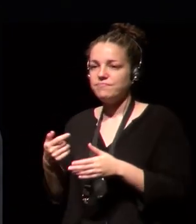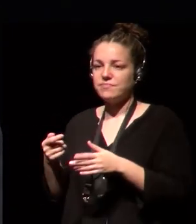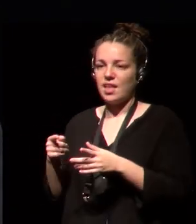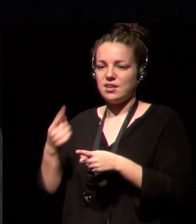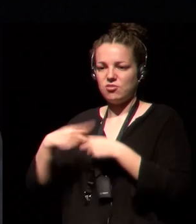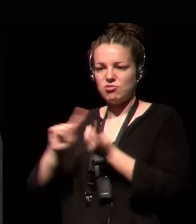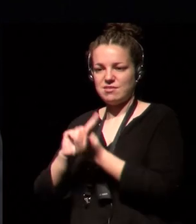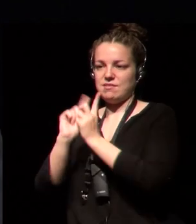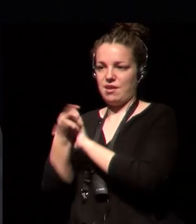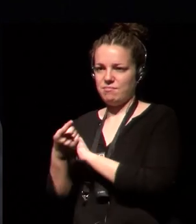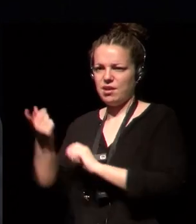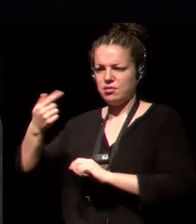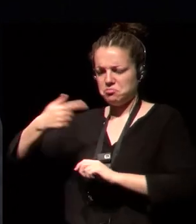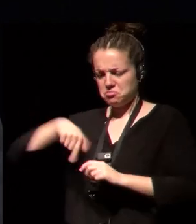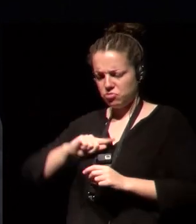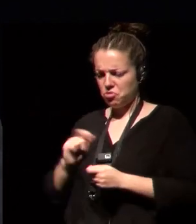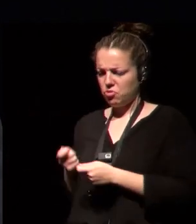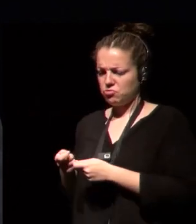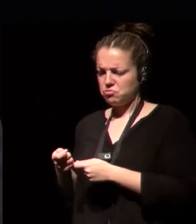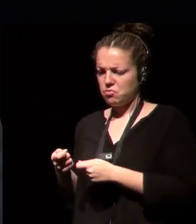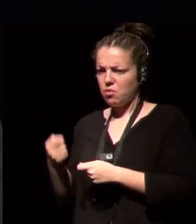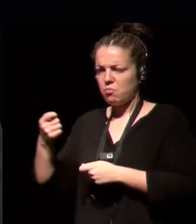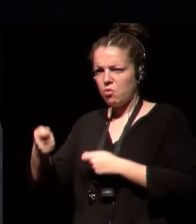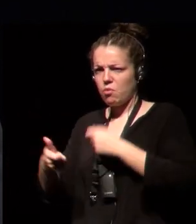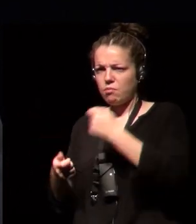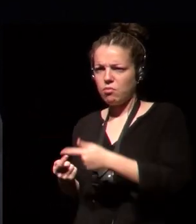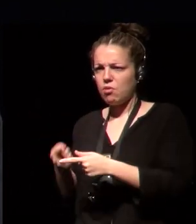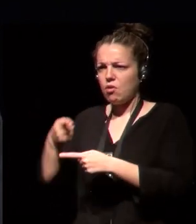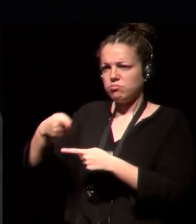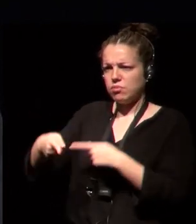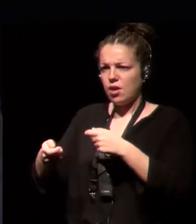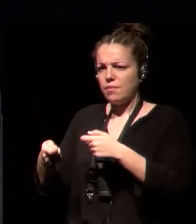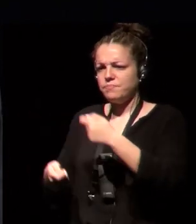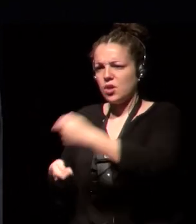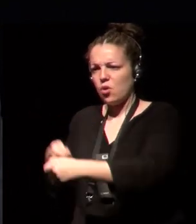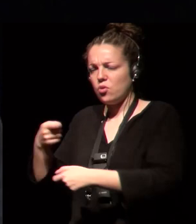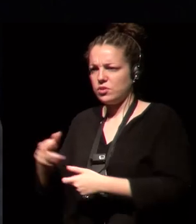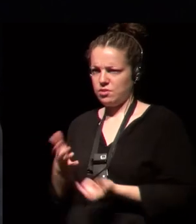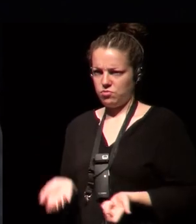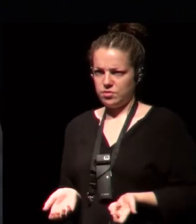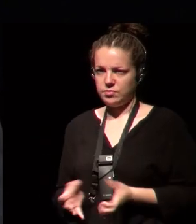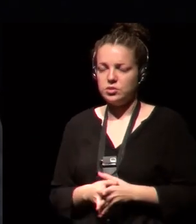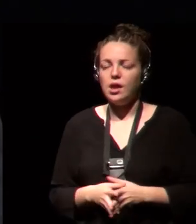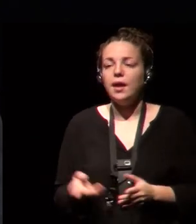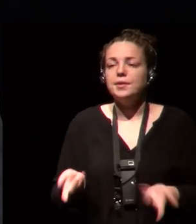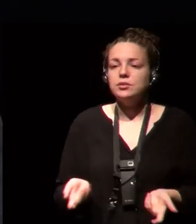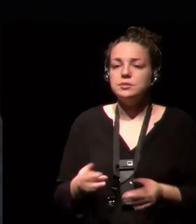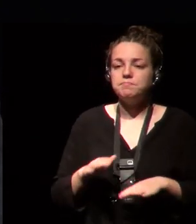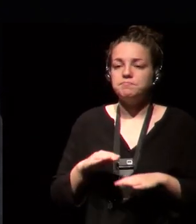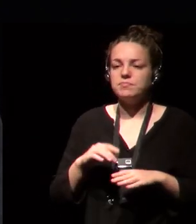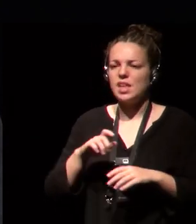ser pequeños héroes o pequeños dioses que nos planteamos, pequeñas utopías. Y para hacerlo, ¿qué hacemos?